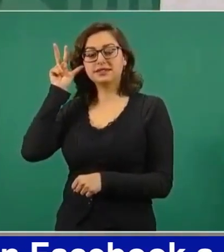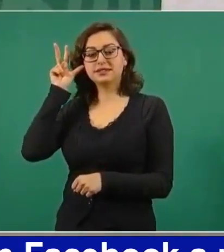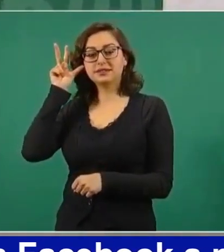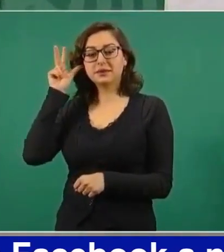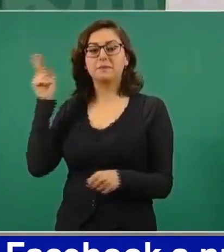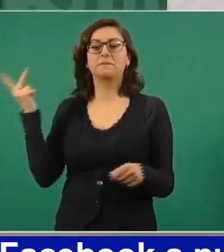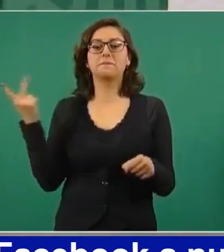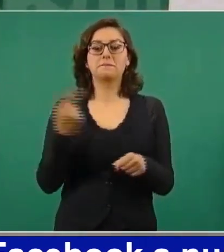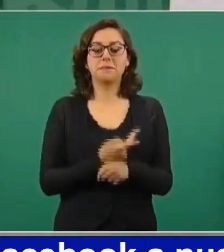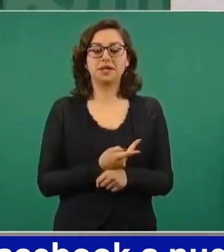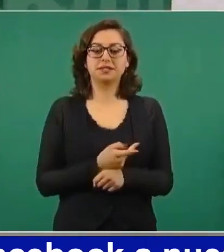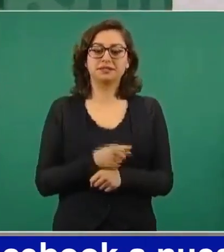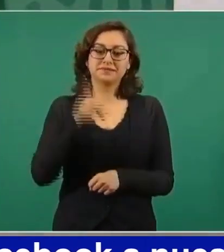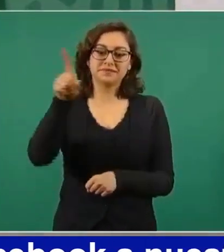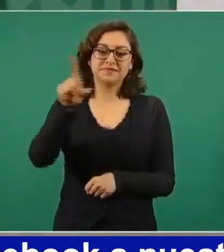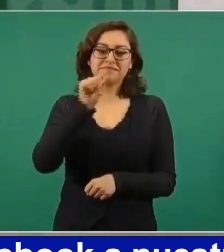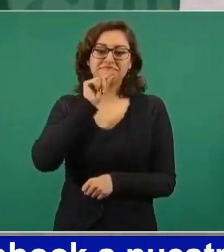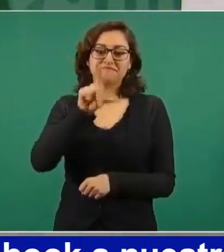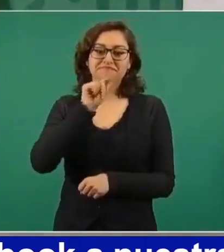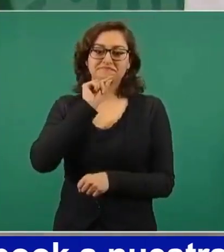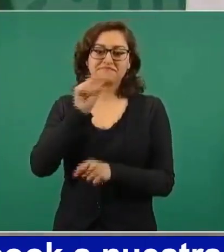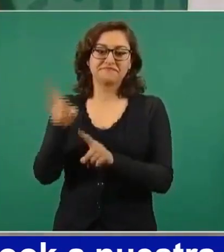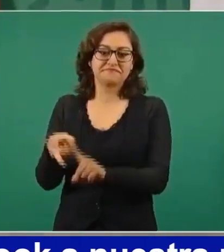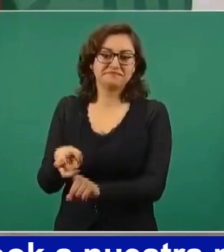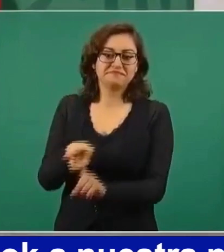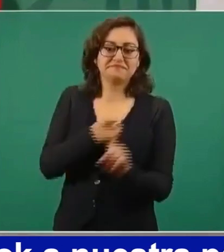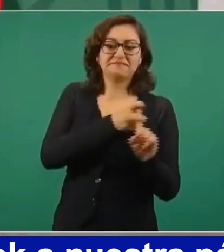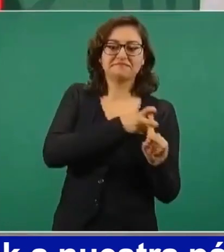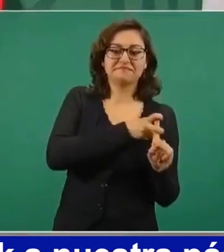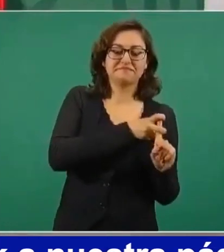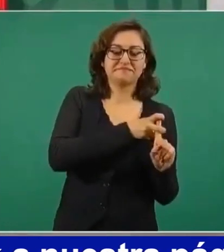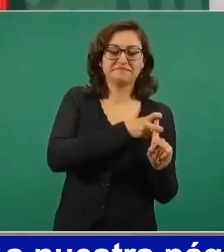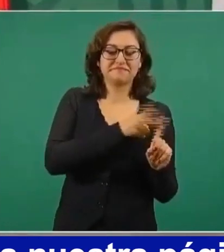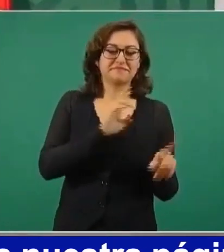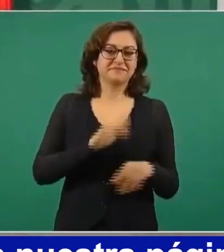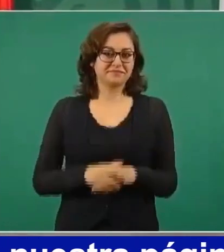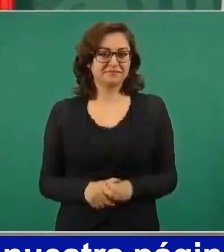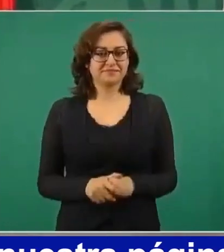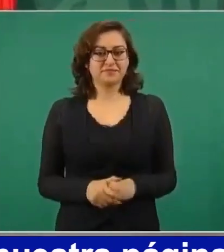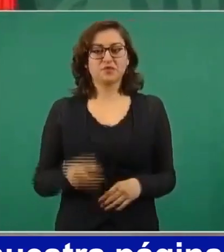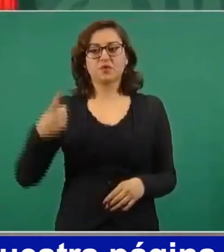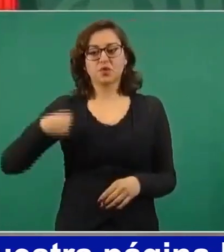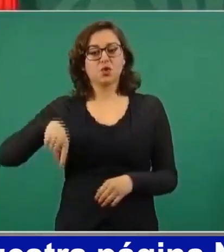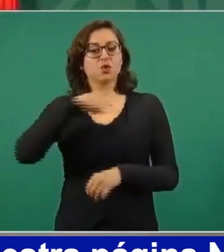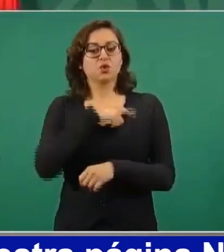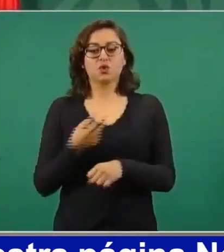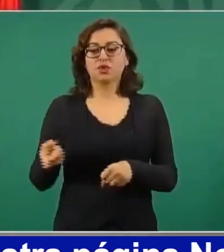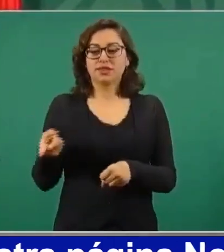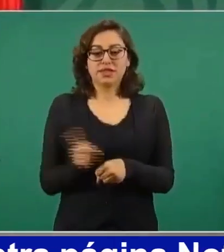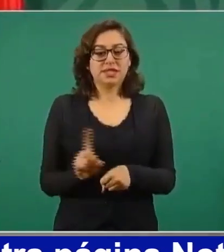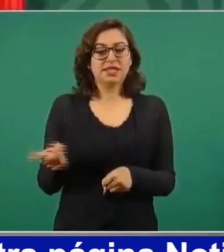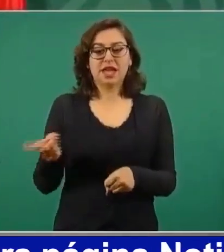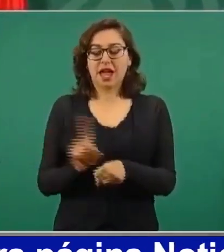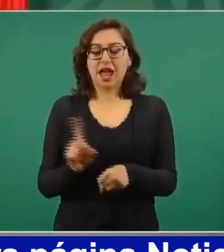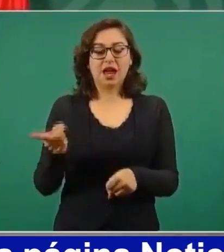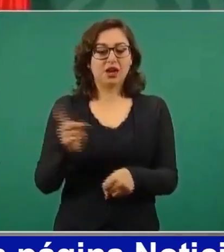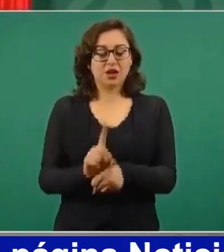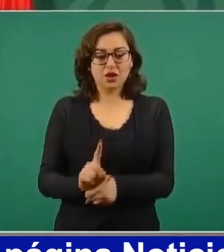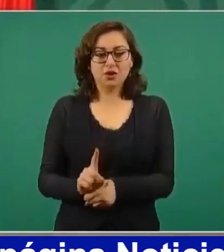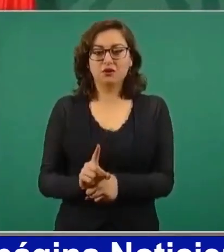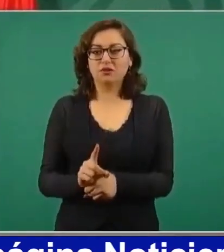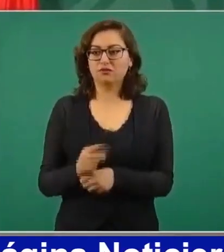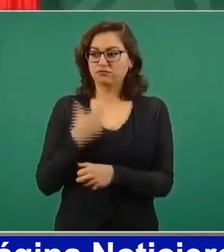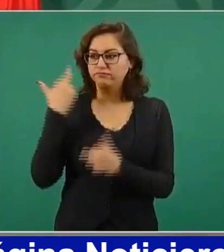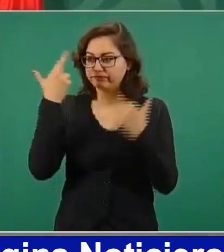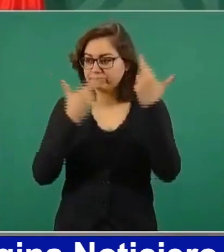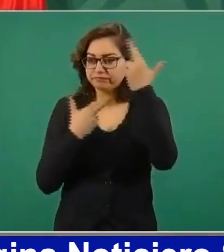los secuestrados de Jalisco. Como estamos todas las mañanas revisando lo que sucede en el